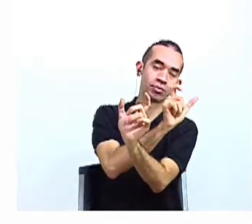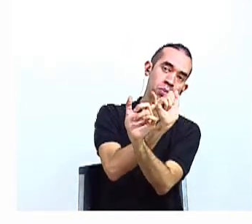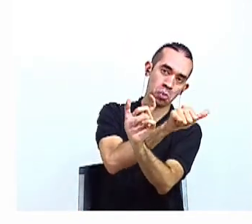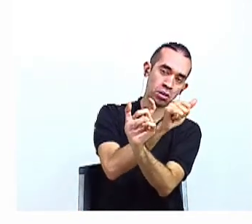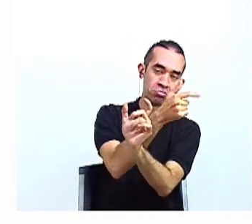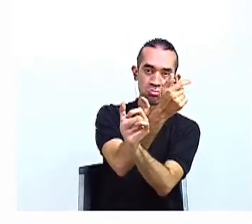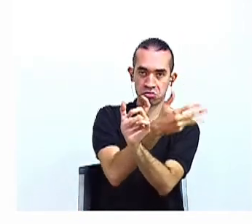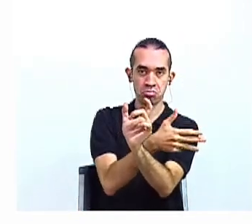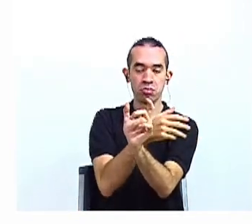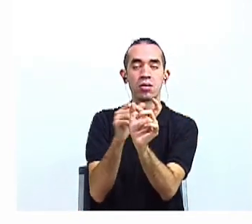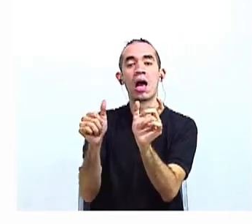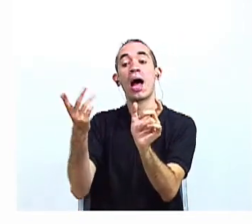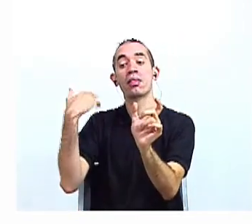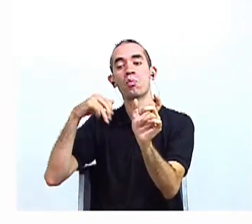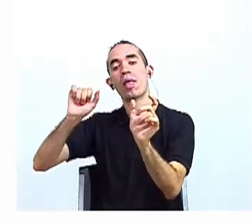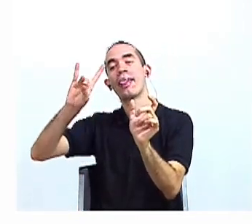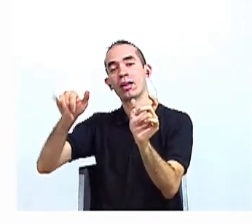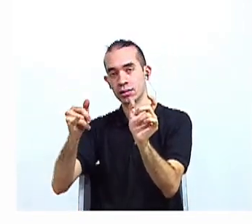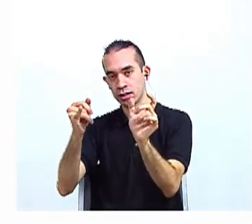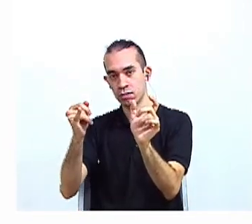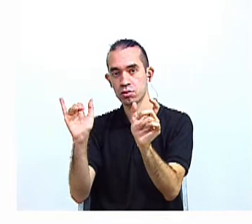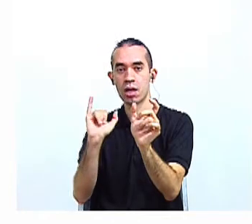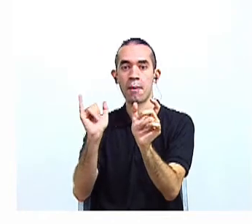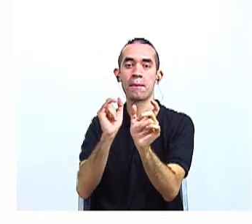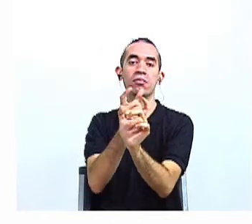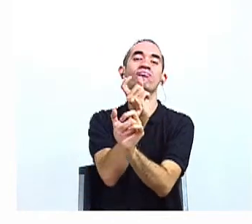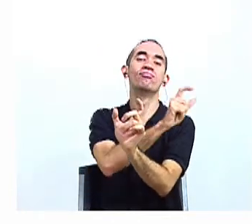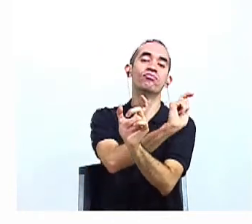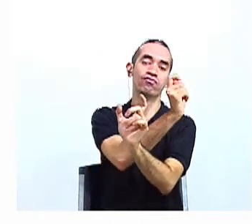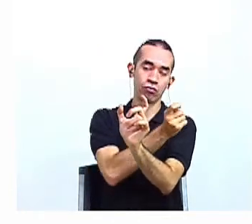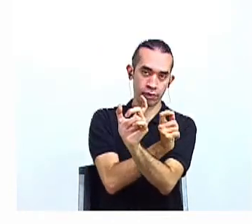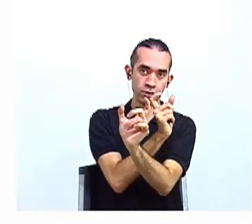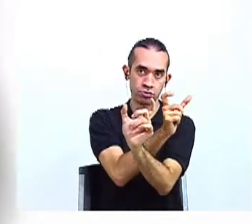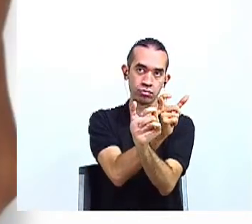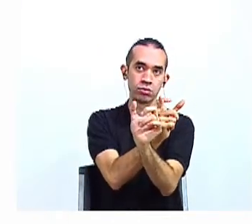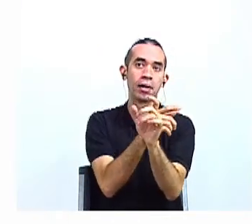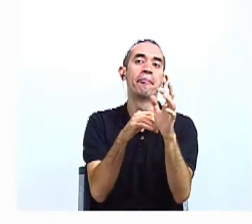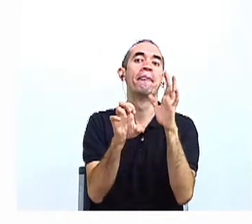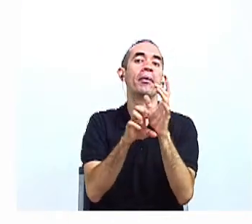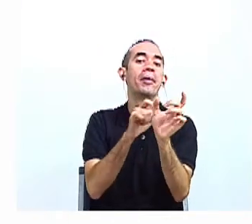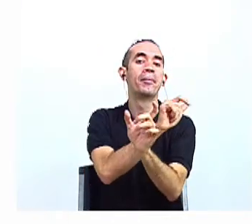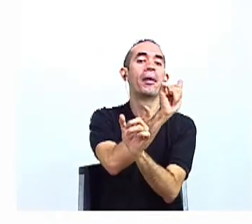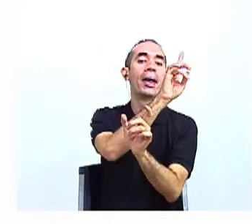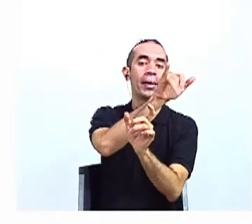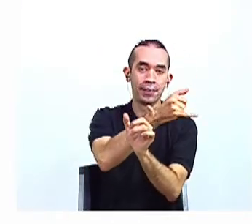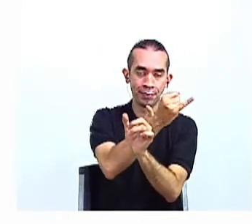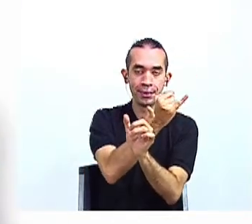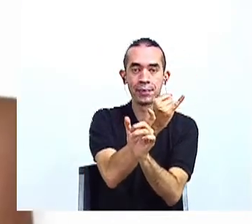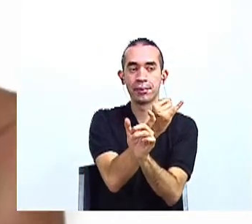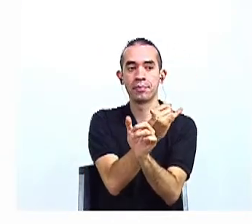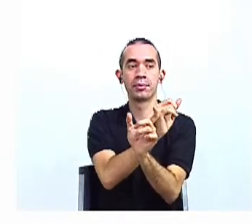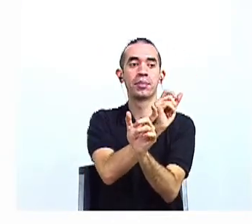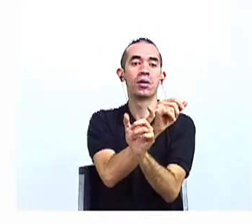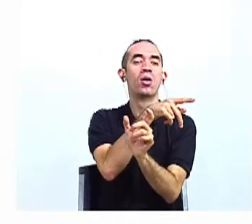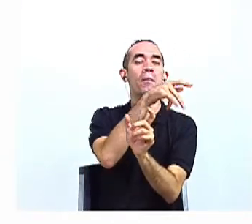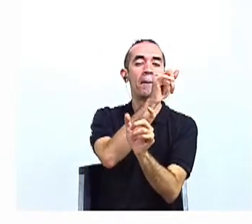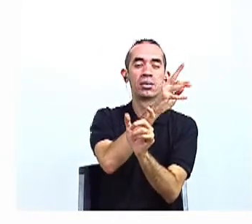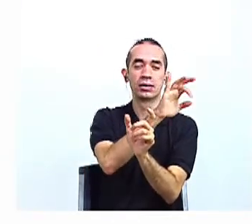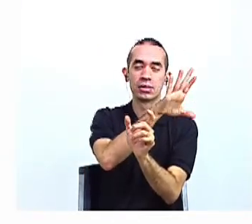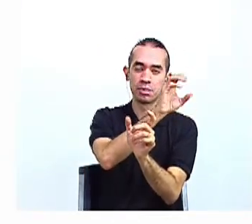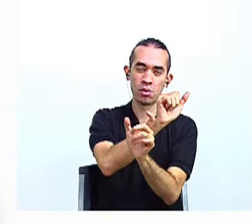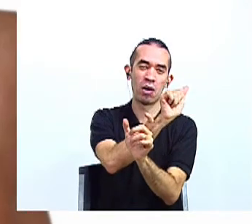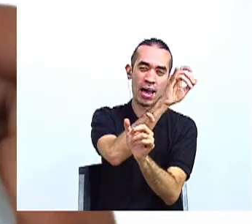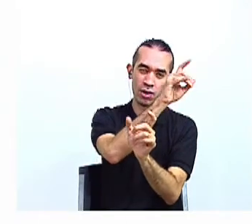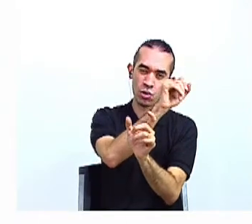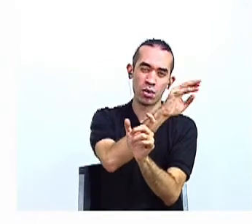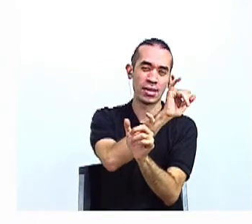antepuestos y también modificadores pospuestos, como el adjetivo, el participio, el